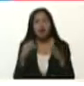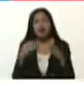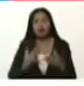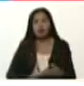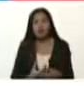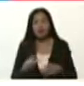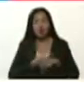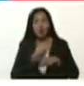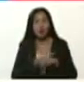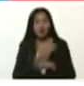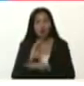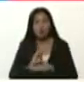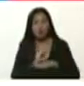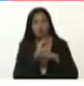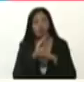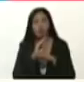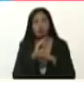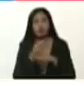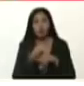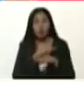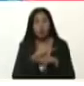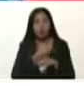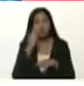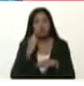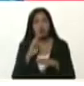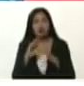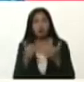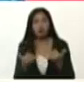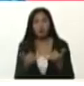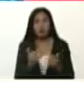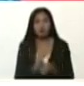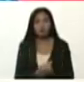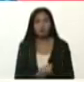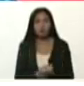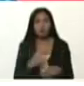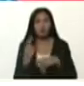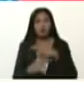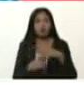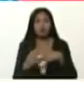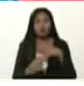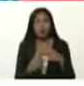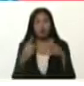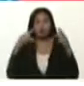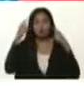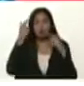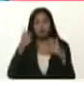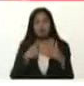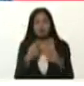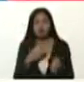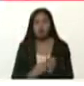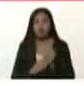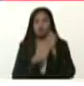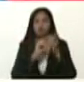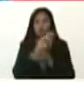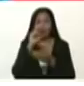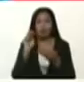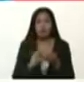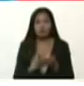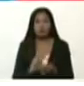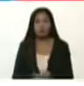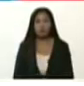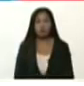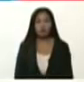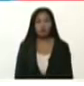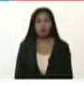gobernaciones, los protectores y el gobierno bolivariano revolucionario y chavista que yo presido a nivel nacional.